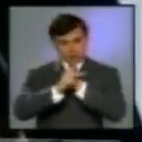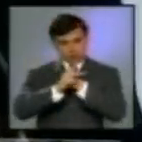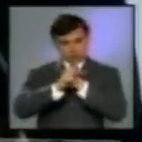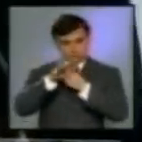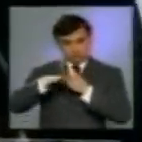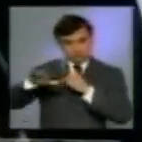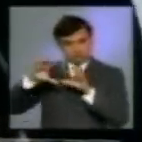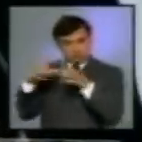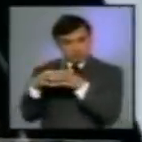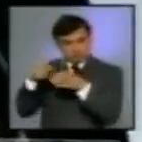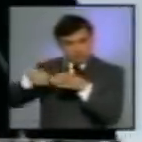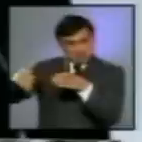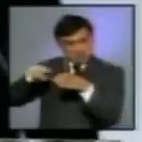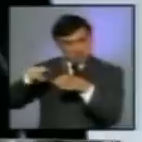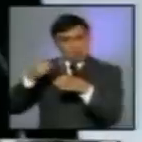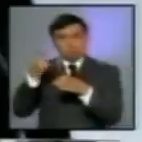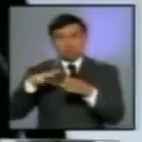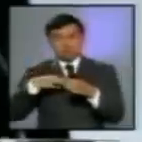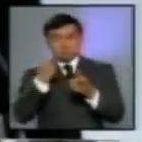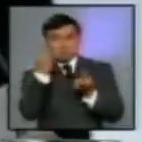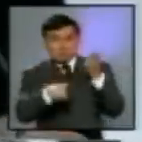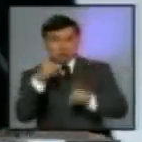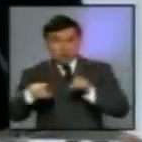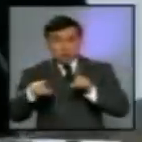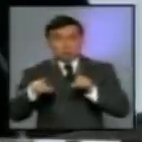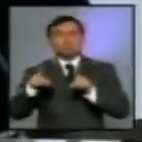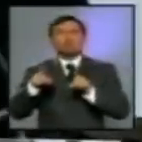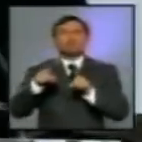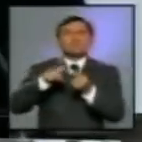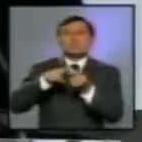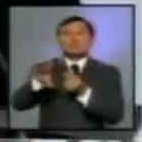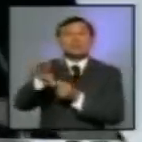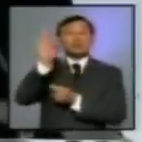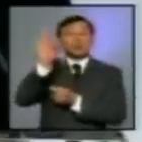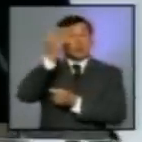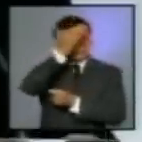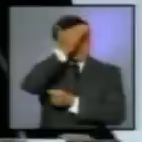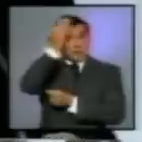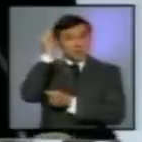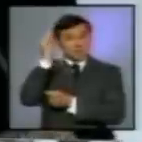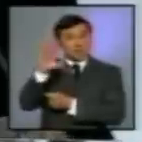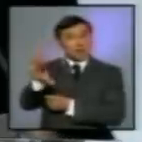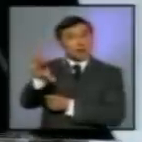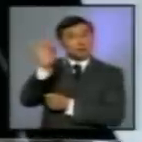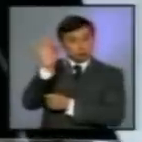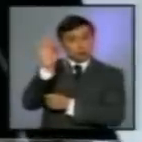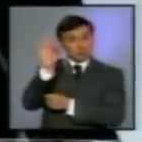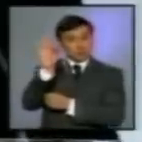escogieron a Peña Nieto para proyectarlo. ¿Quiénes son los